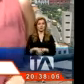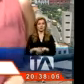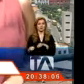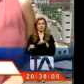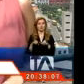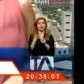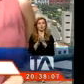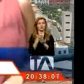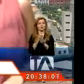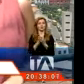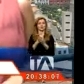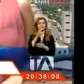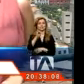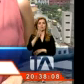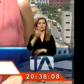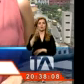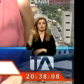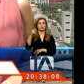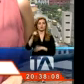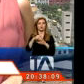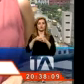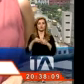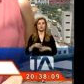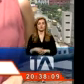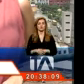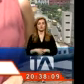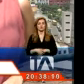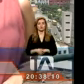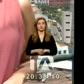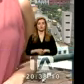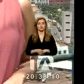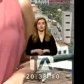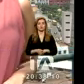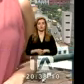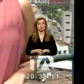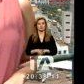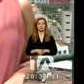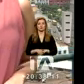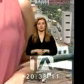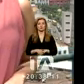actividad económica de $64 millones. Natalie de Nóbrega, 24 horas.